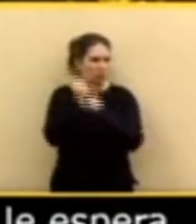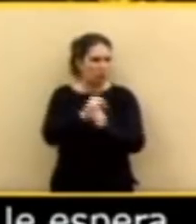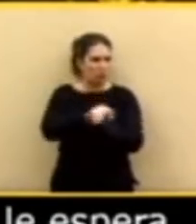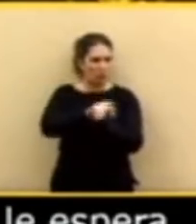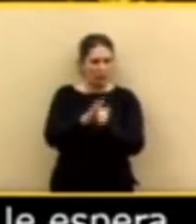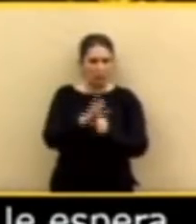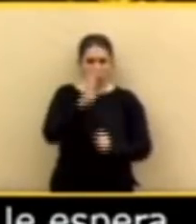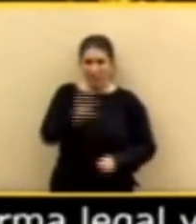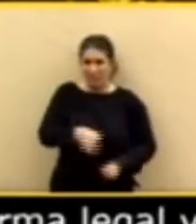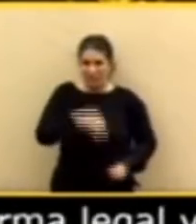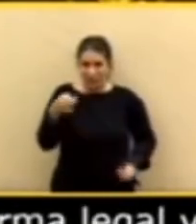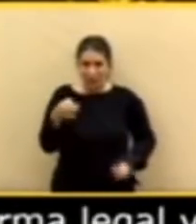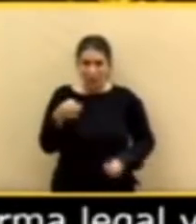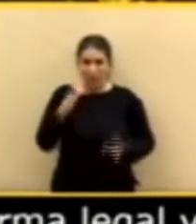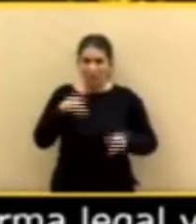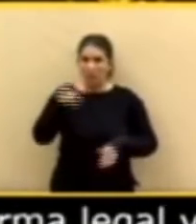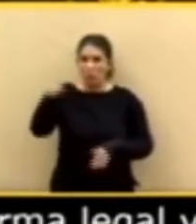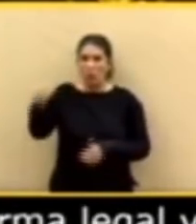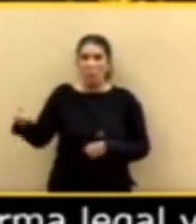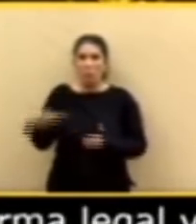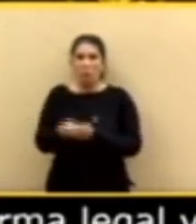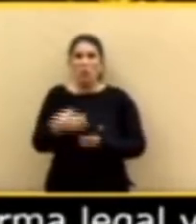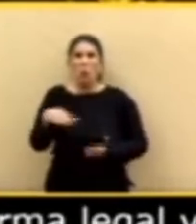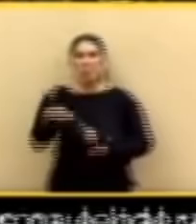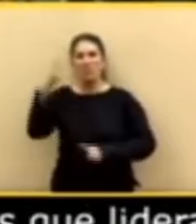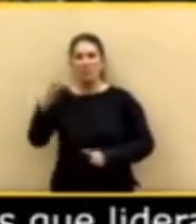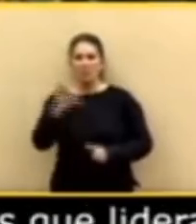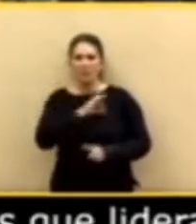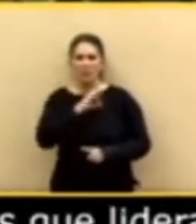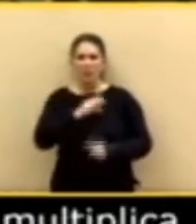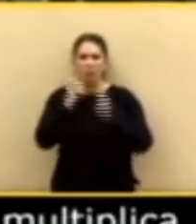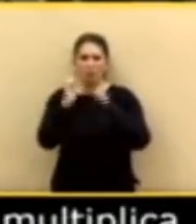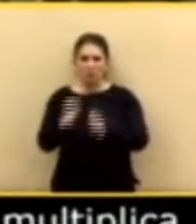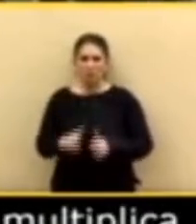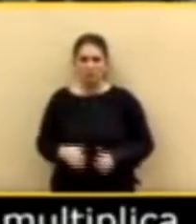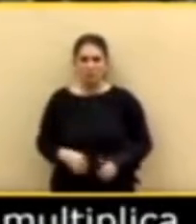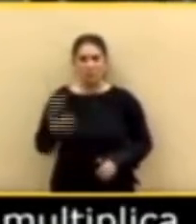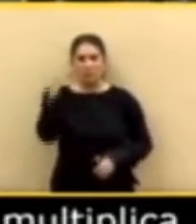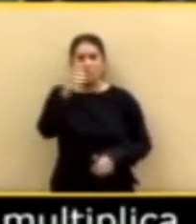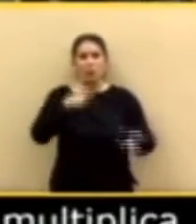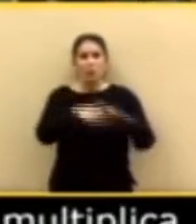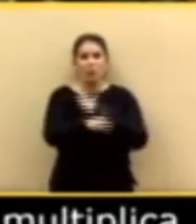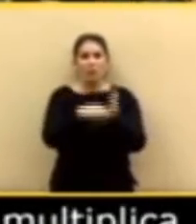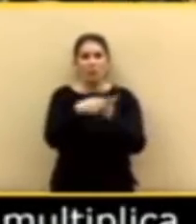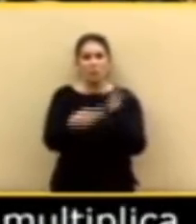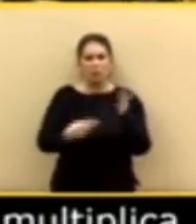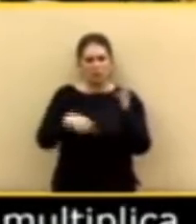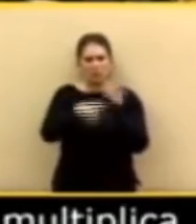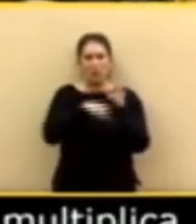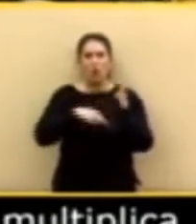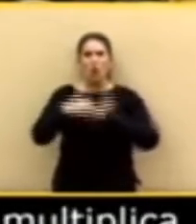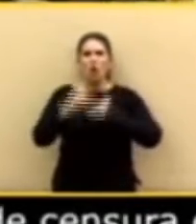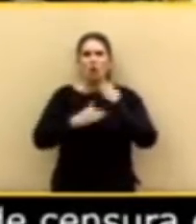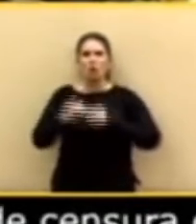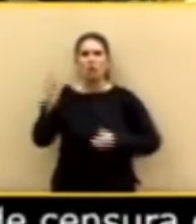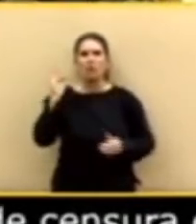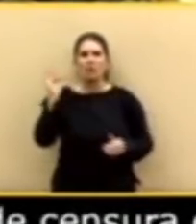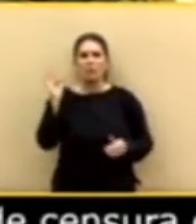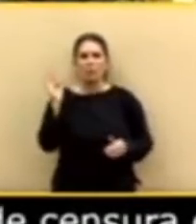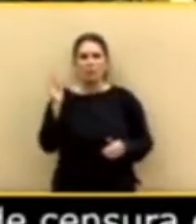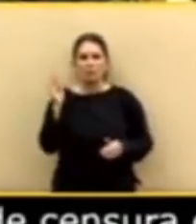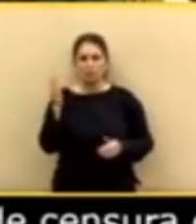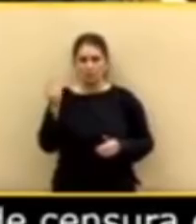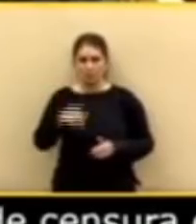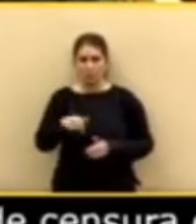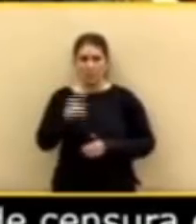nada más, ha puesto que bueno, que bajo ciertas condiciones que están dispuestos a negociar, creo que ha puesto un tuit. Lo tienen ya cocinado, porque yo estoy de acuerdo aquí